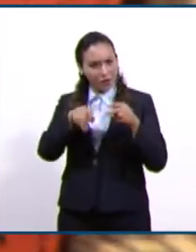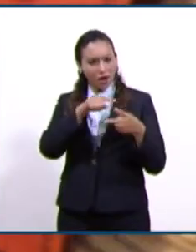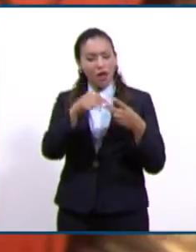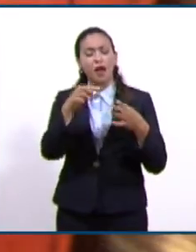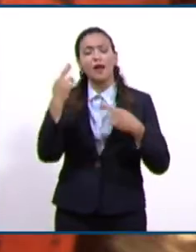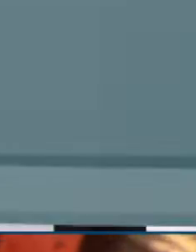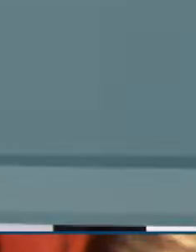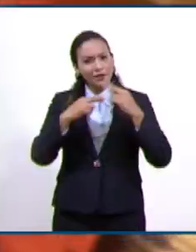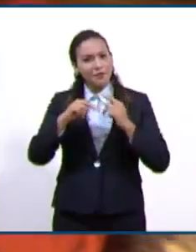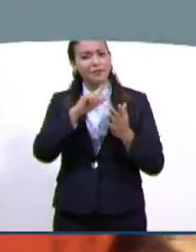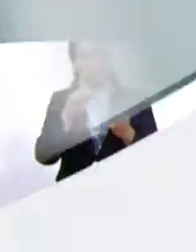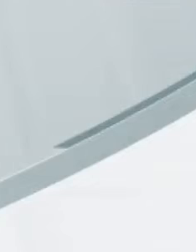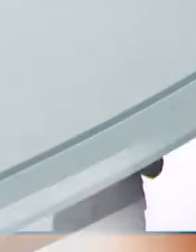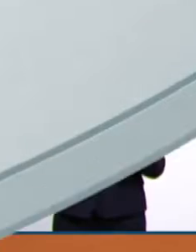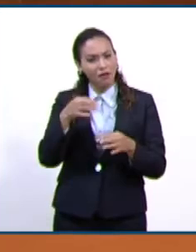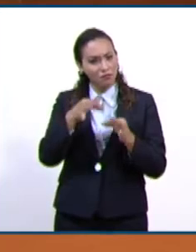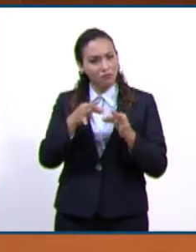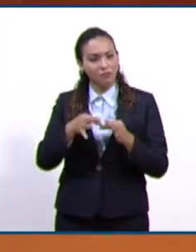arbitrarias.